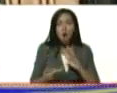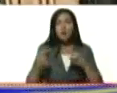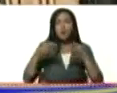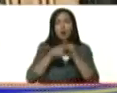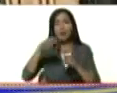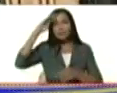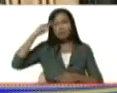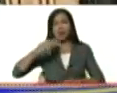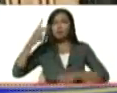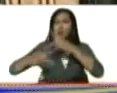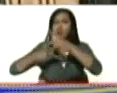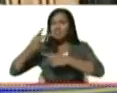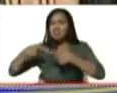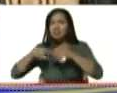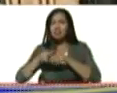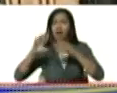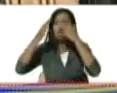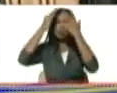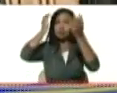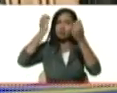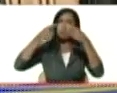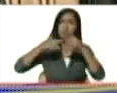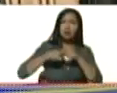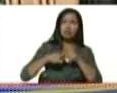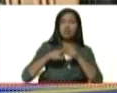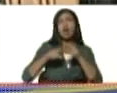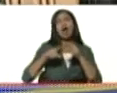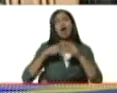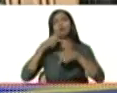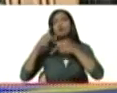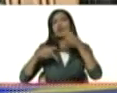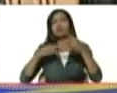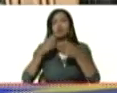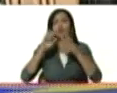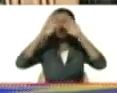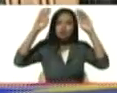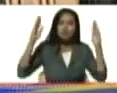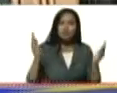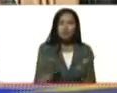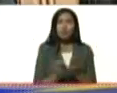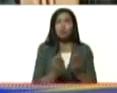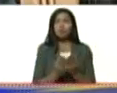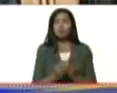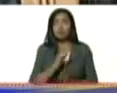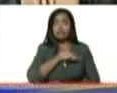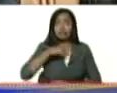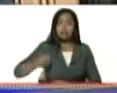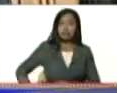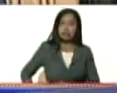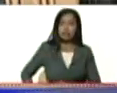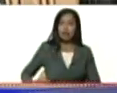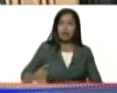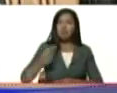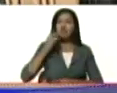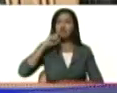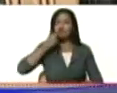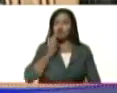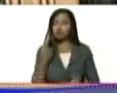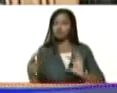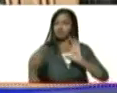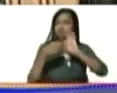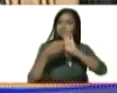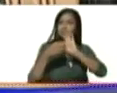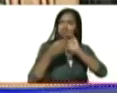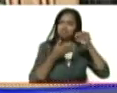militar, política, diplomática, geopolítica. Y China y Rusia han conseguido